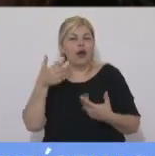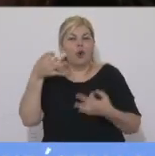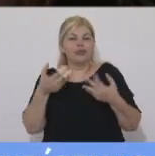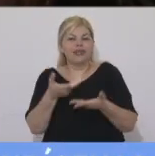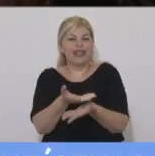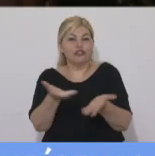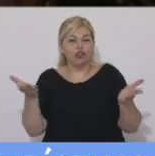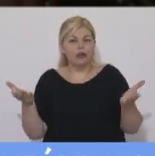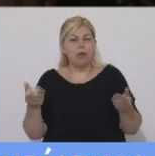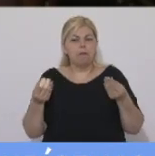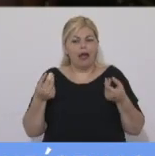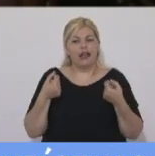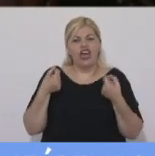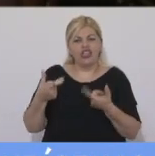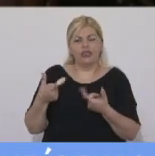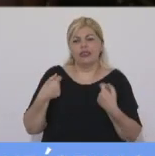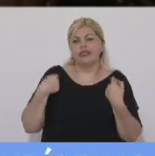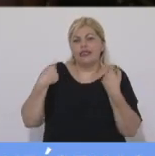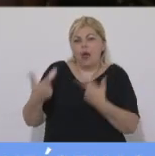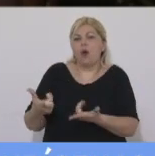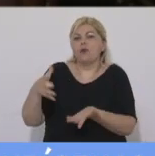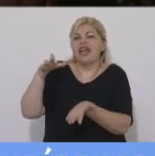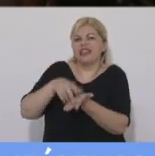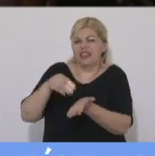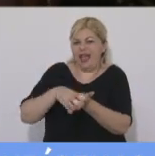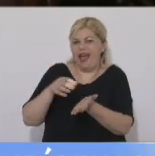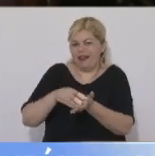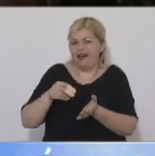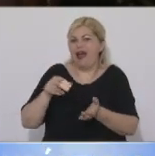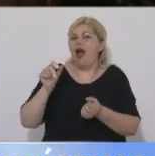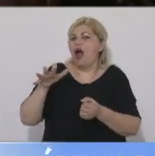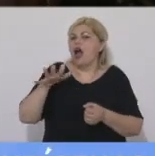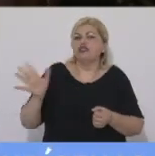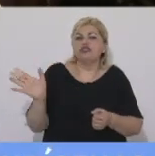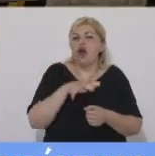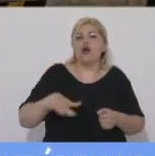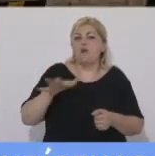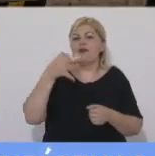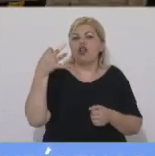de la tierra a todos los pueblos originarios de la República Argentina. Gracias, señora presidenta.